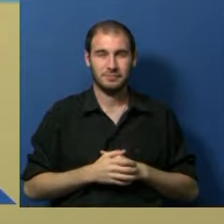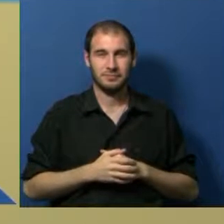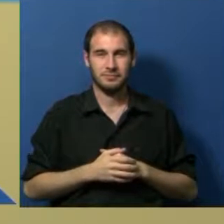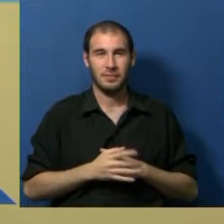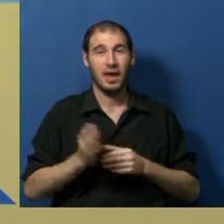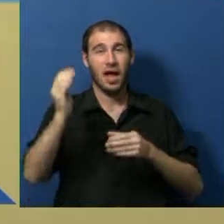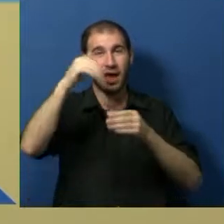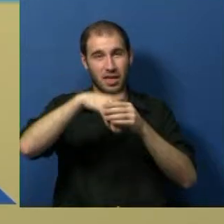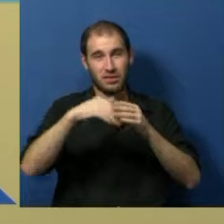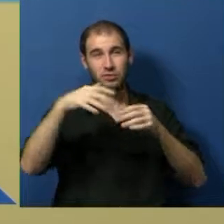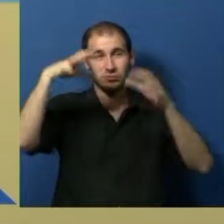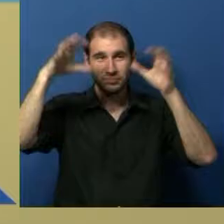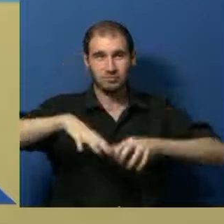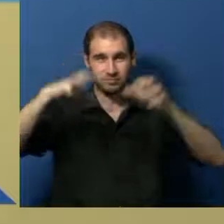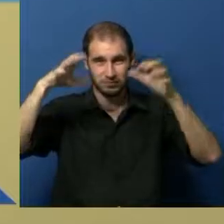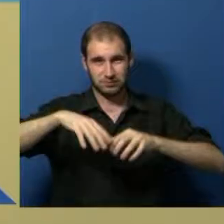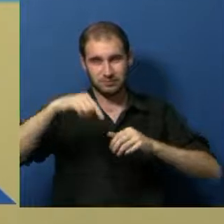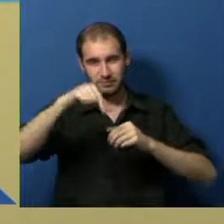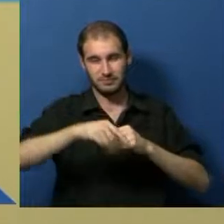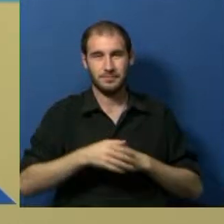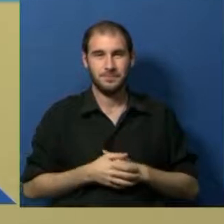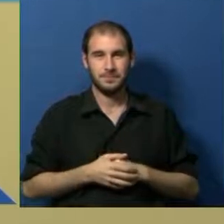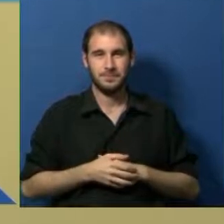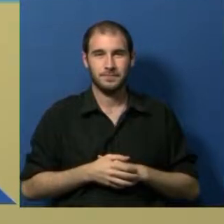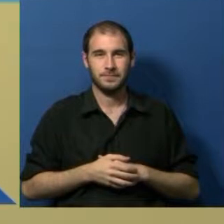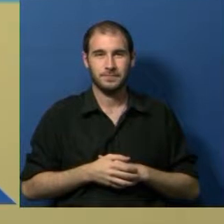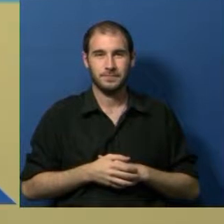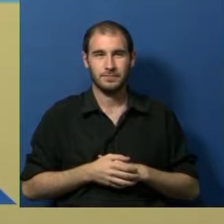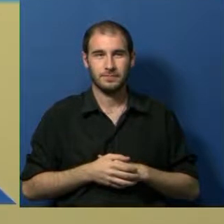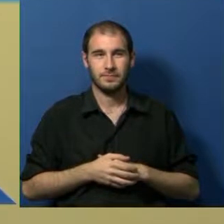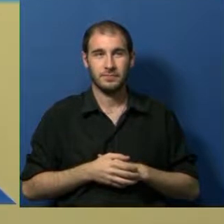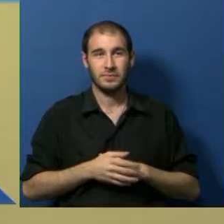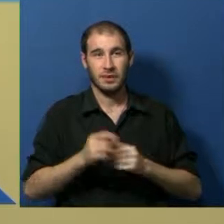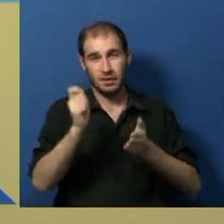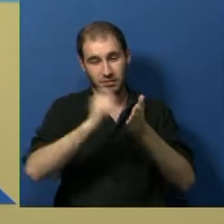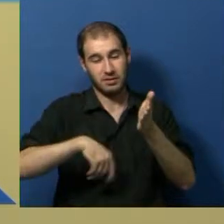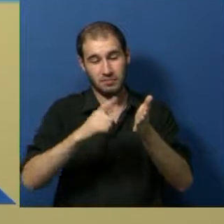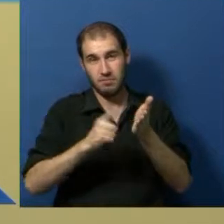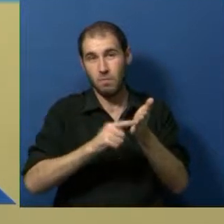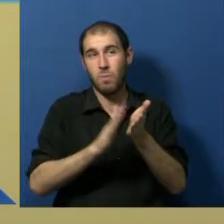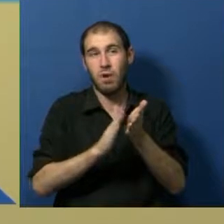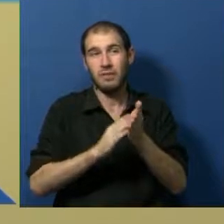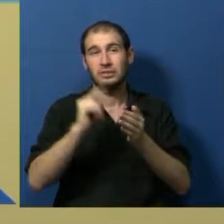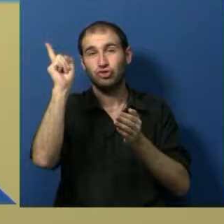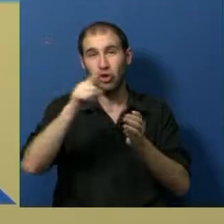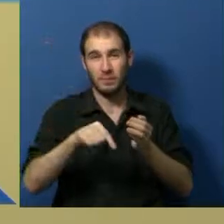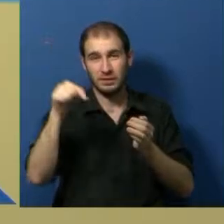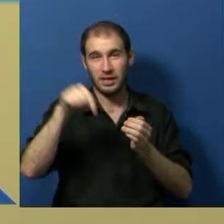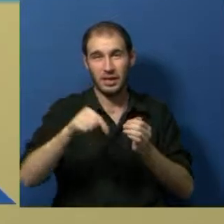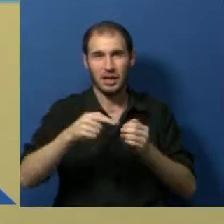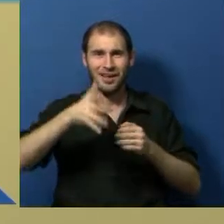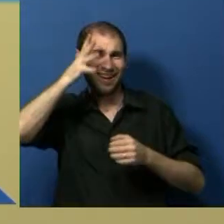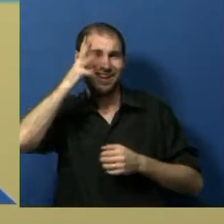de estas lluvias persistentes, bueno, hemos registrado, evidenciado este tipo de tormentas de